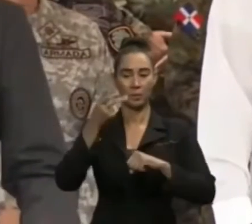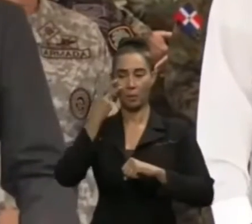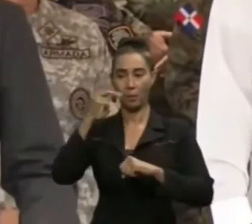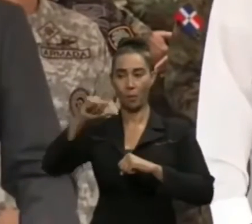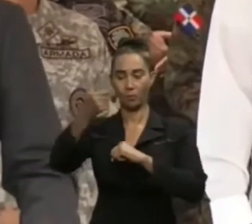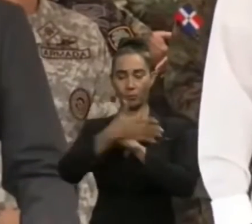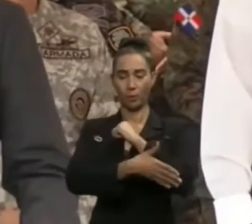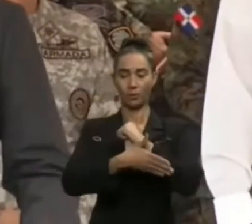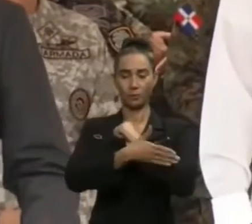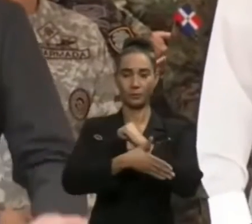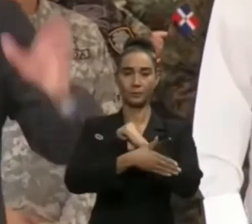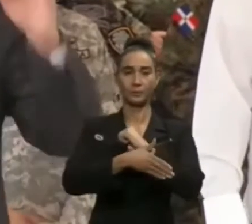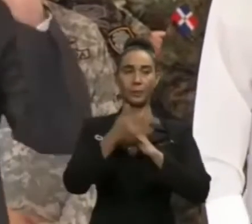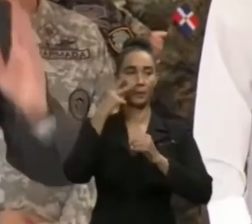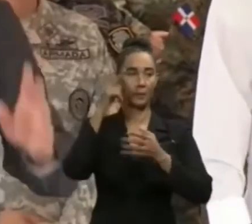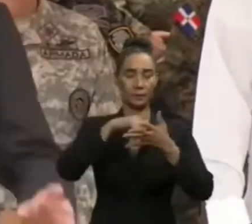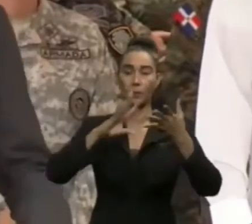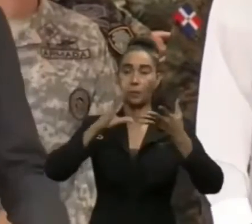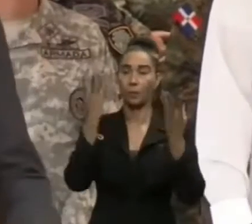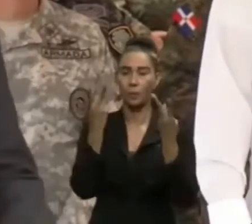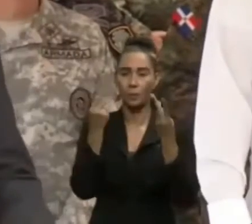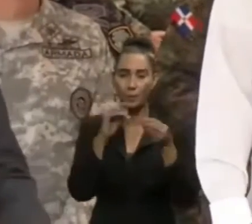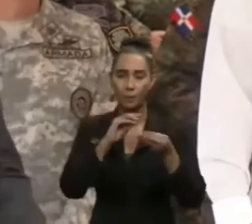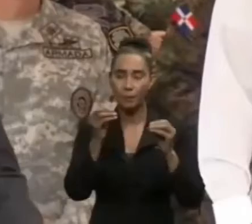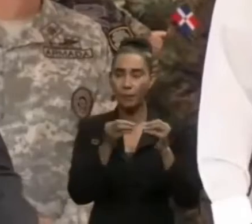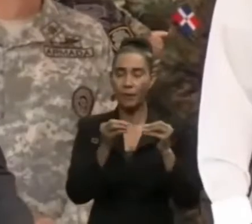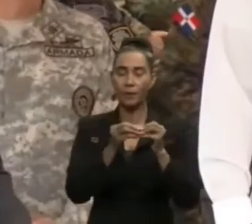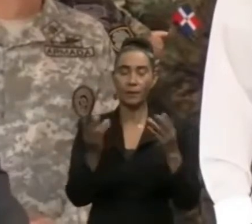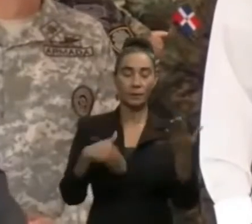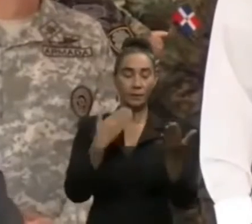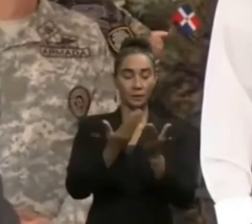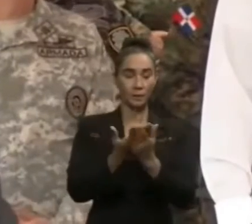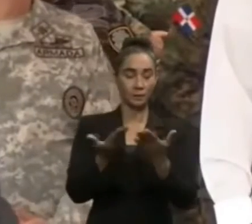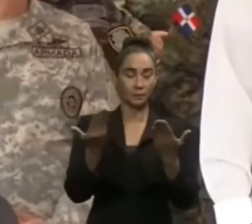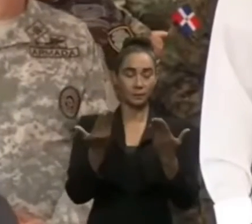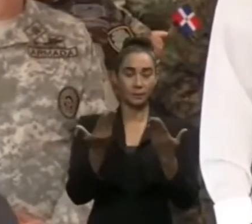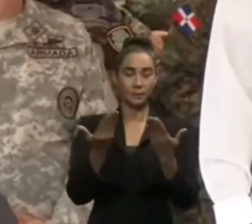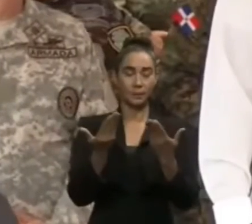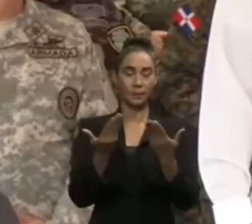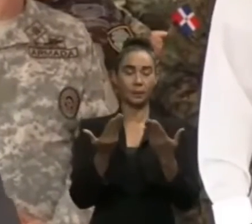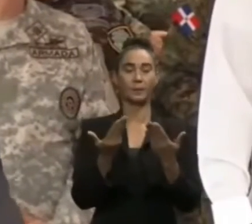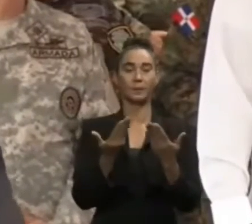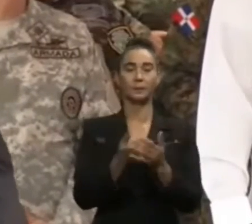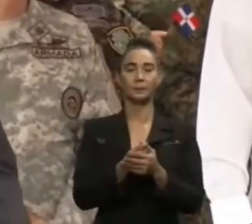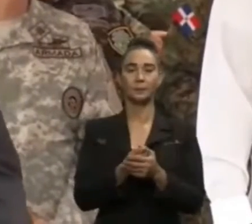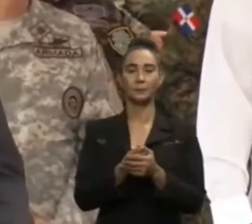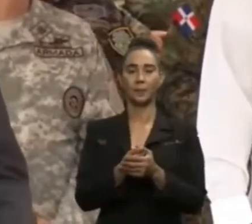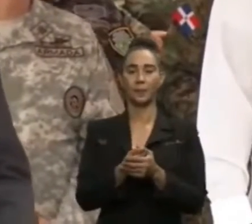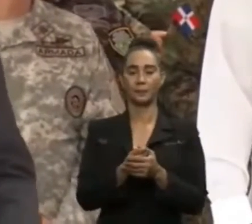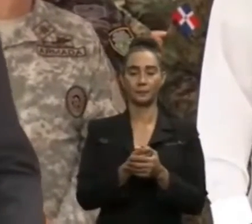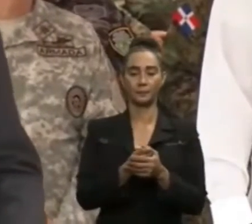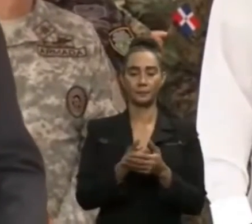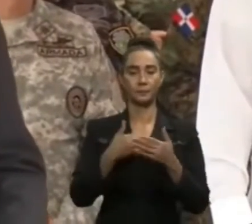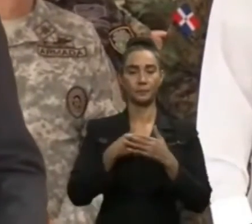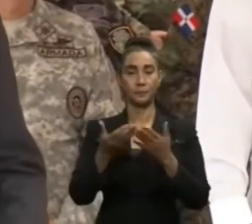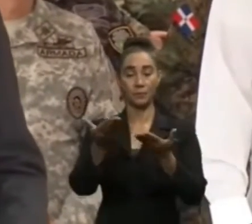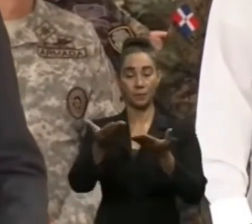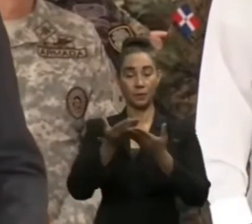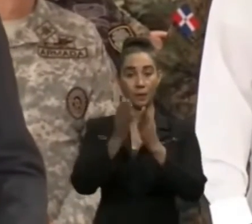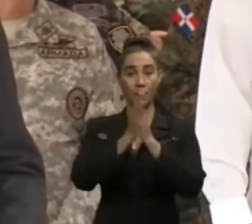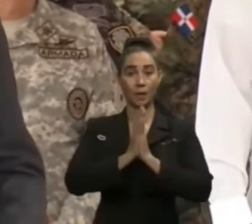otros países de la región que incluso han tenido que llevar y